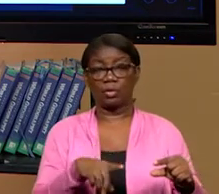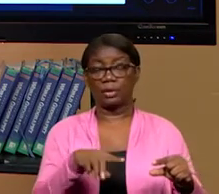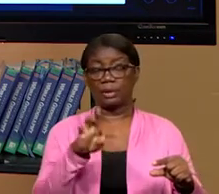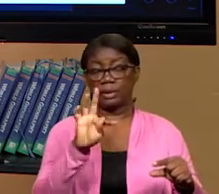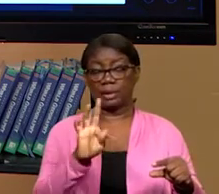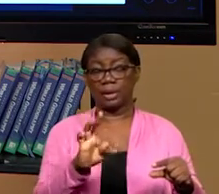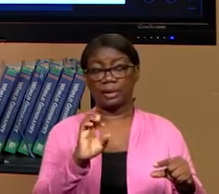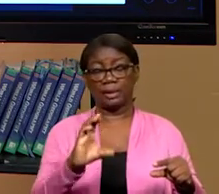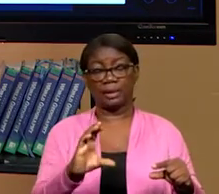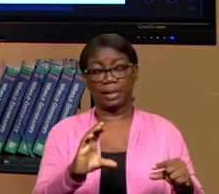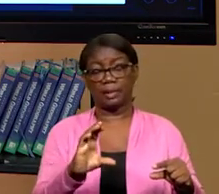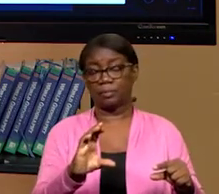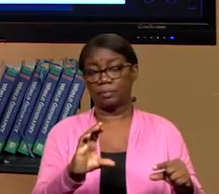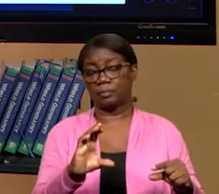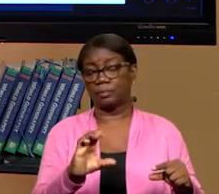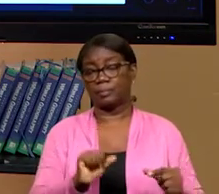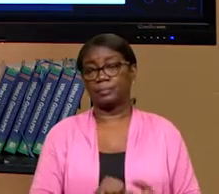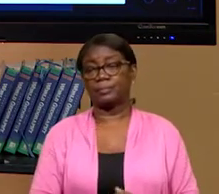corriente directa.